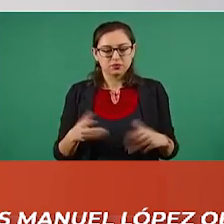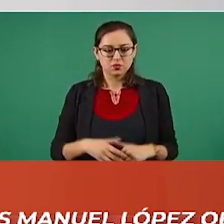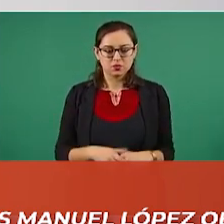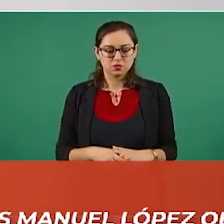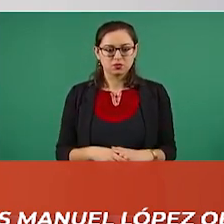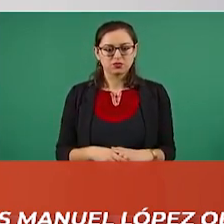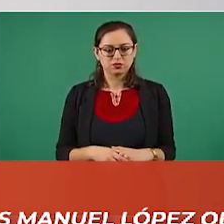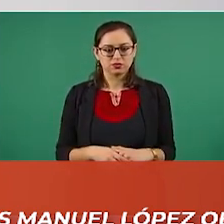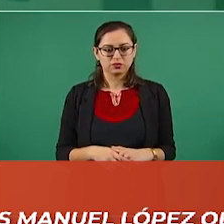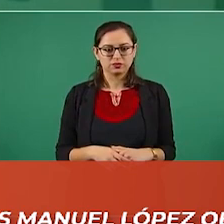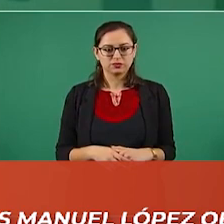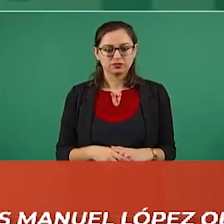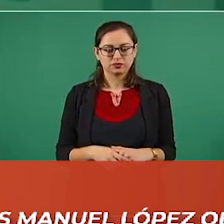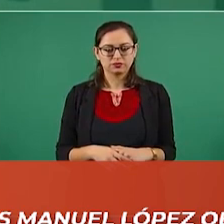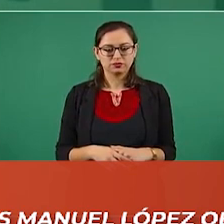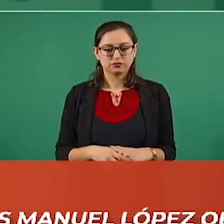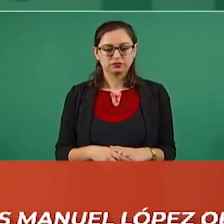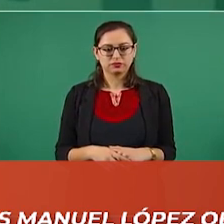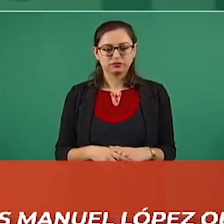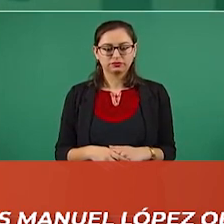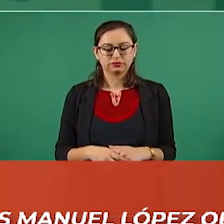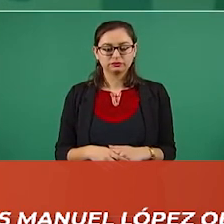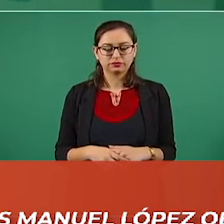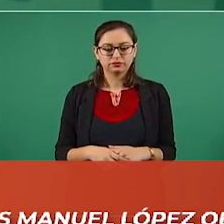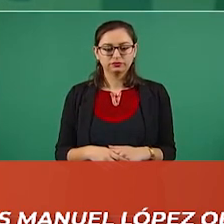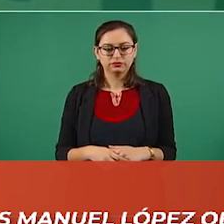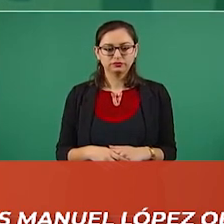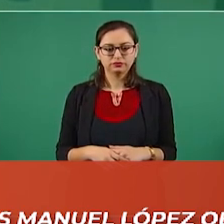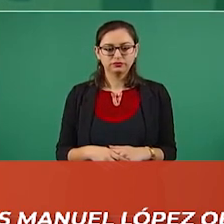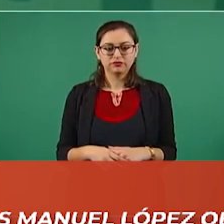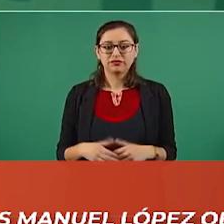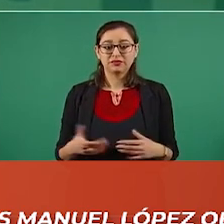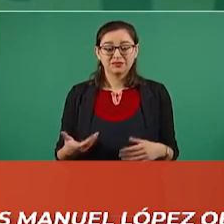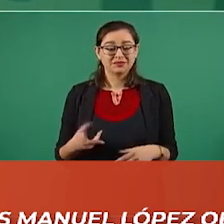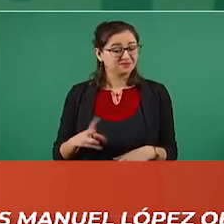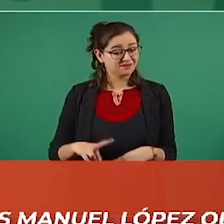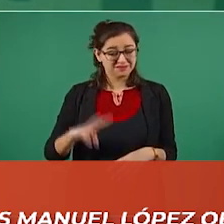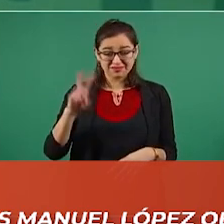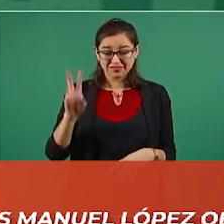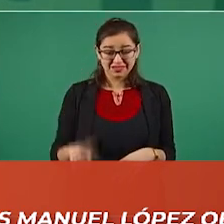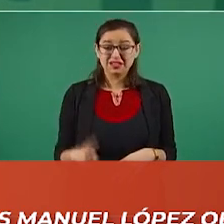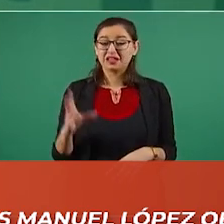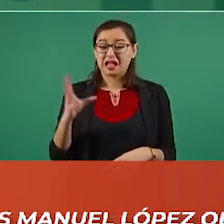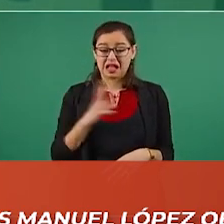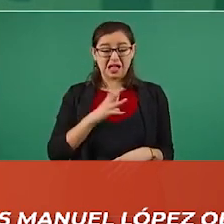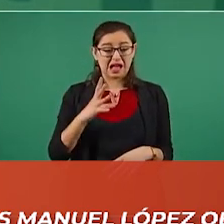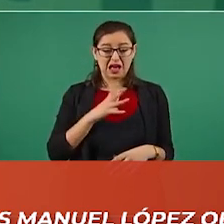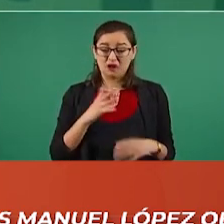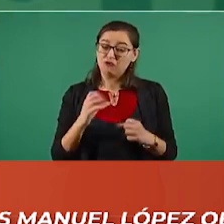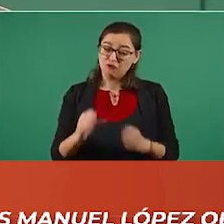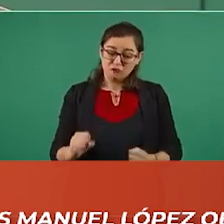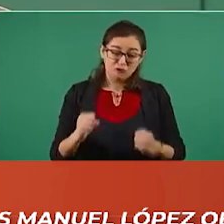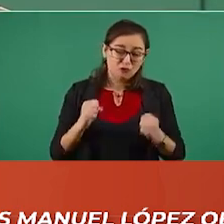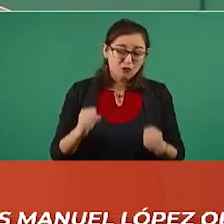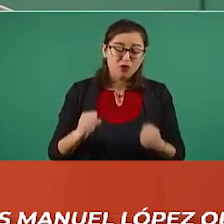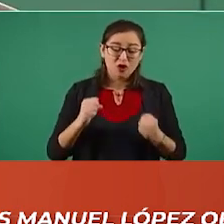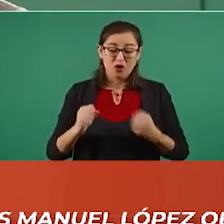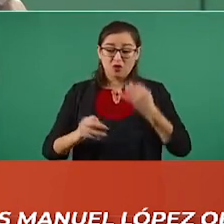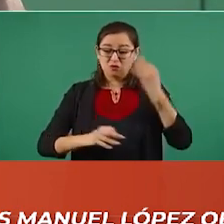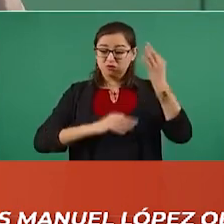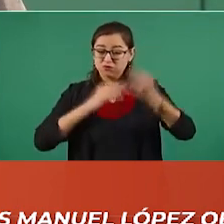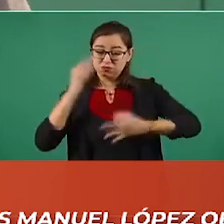hay toda una campaña tendenciosa de